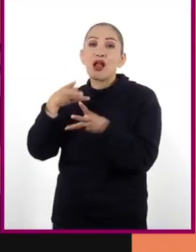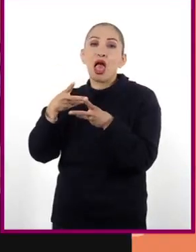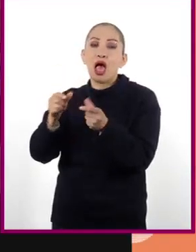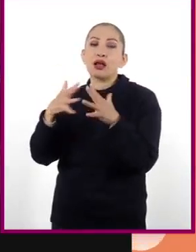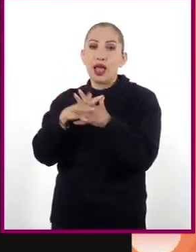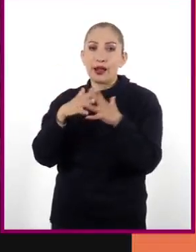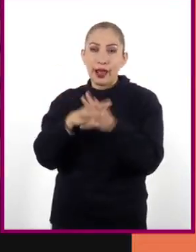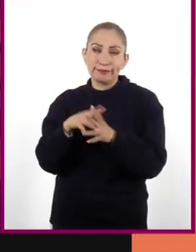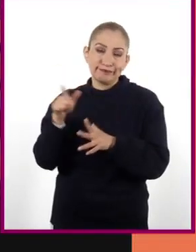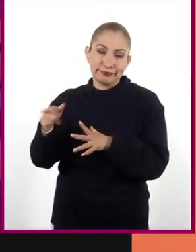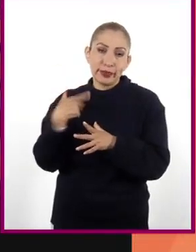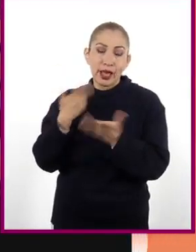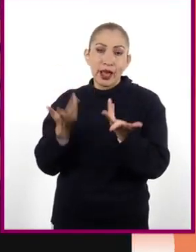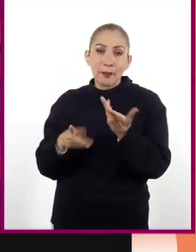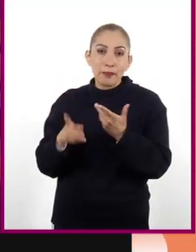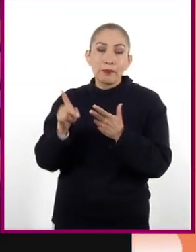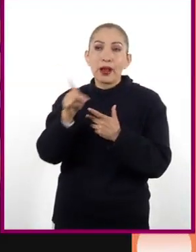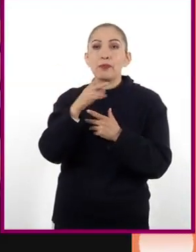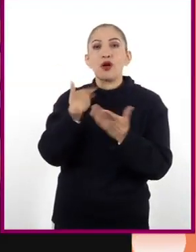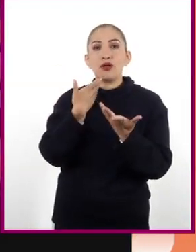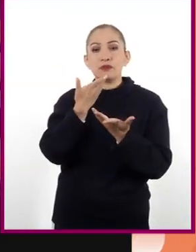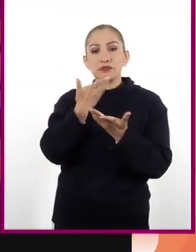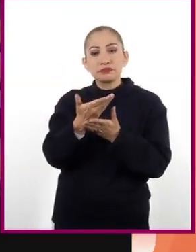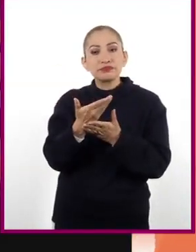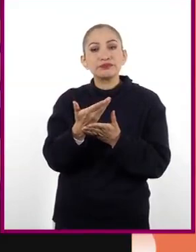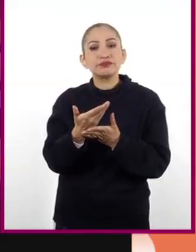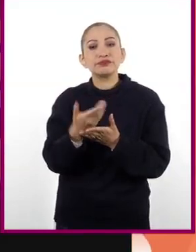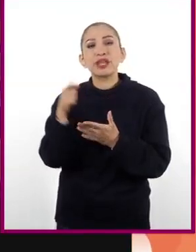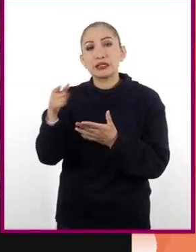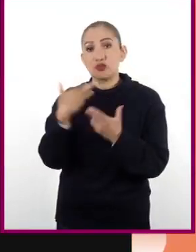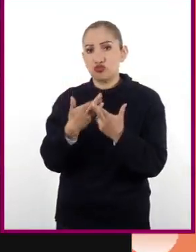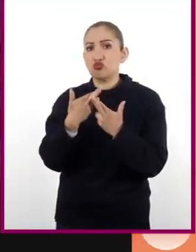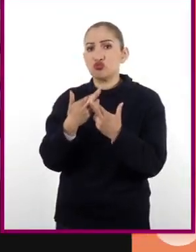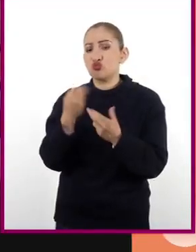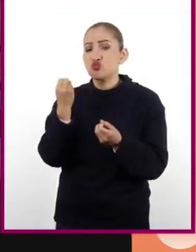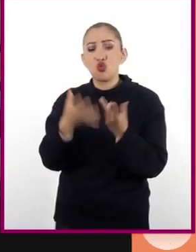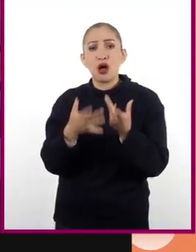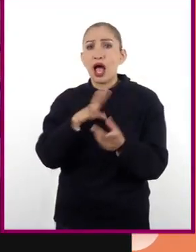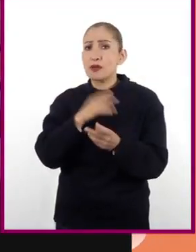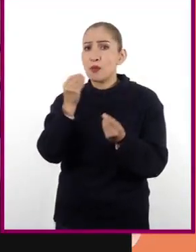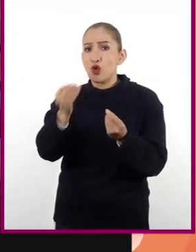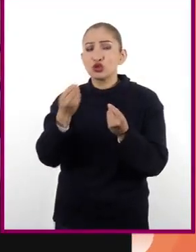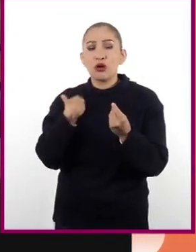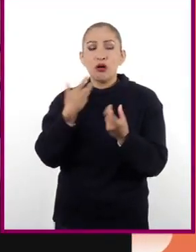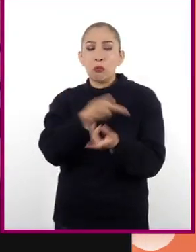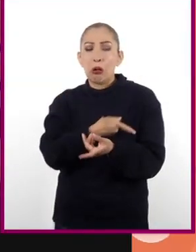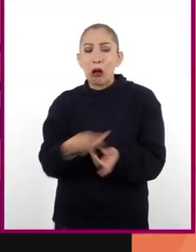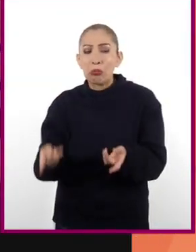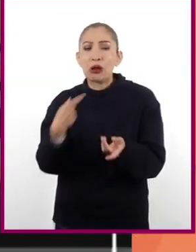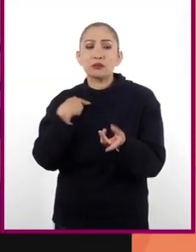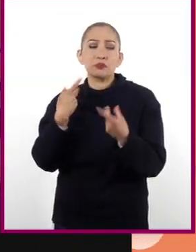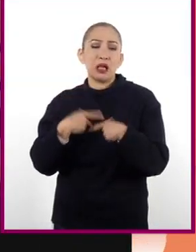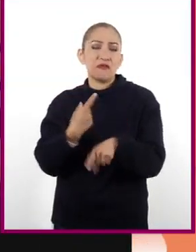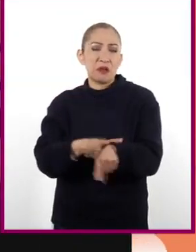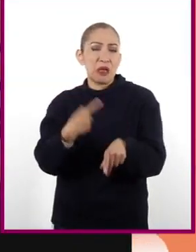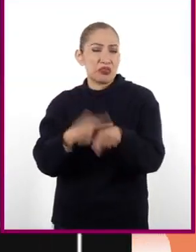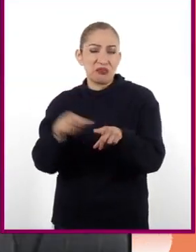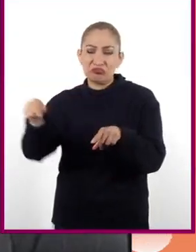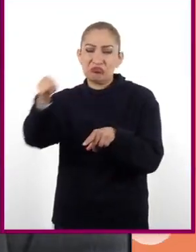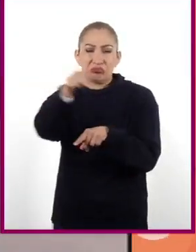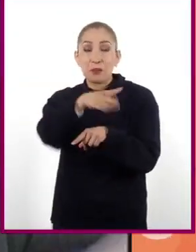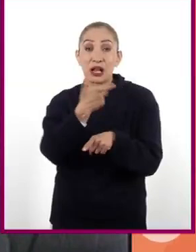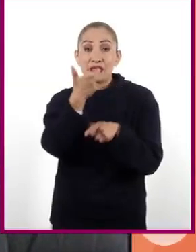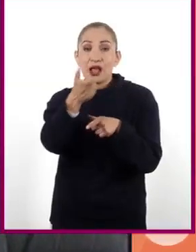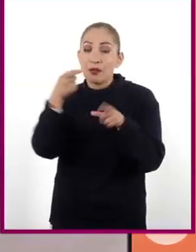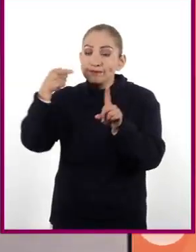guerra. Es decir, el pueblo no había favorecido con esta riqueza. Había mucha mendicidad, mucha pobreza, muchas enfermedades, puesto